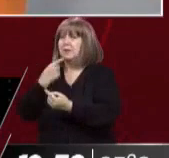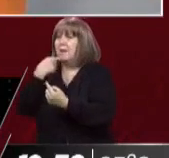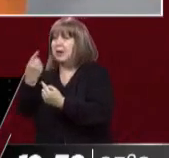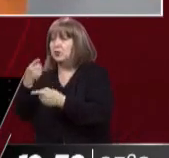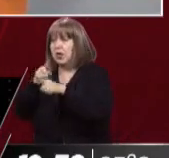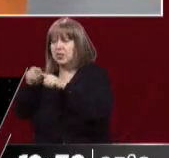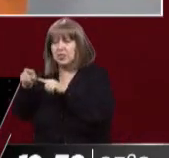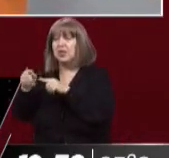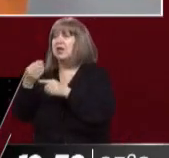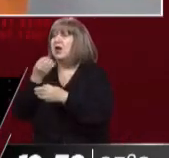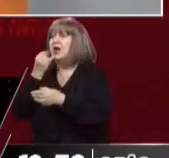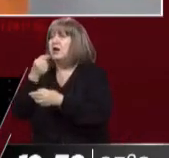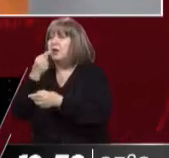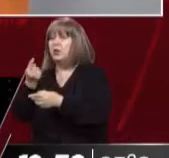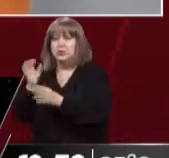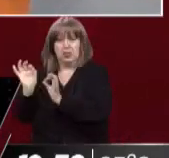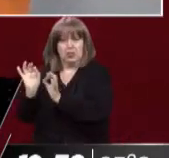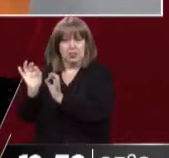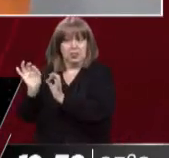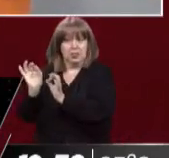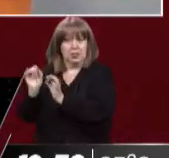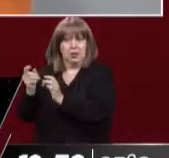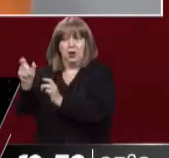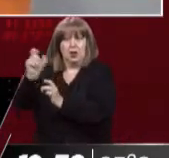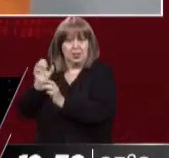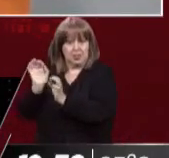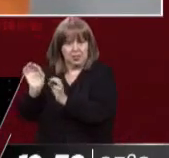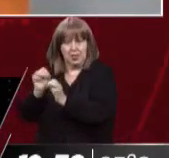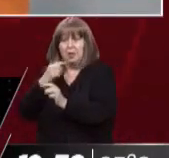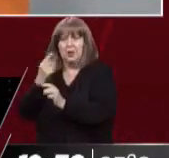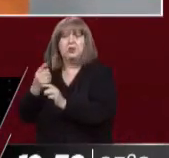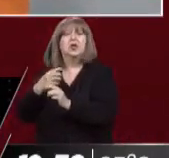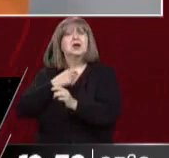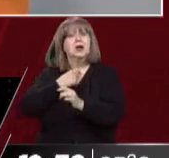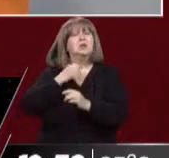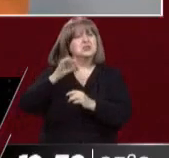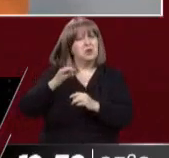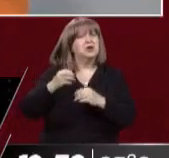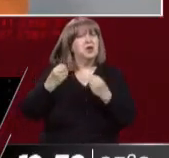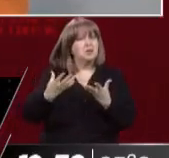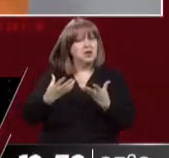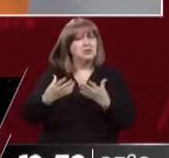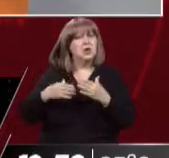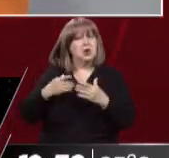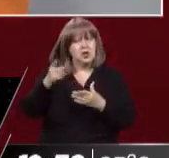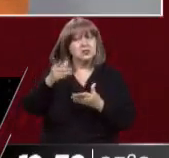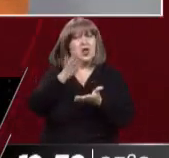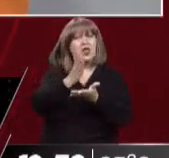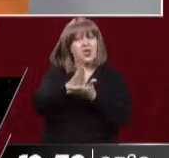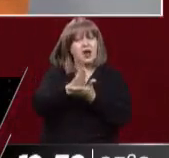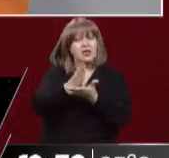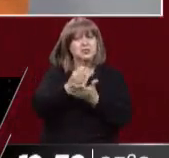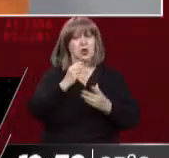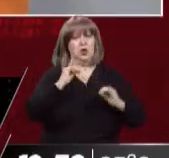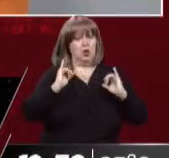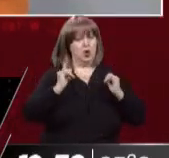por parte de la prepaga si vamos a seguir la historia por supuesto para ver qué final tiene y si es reconocido el derecho del